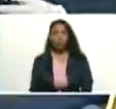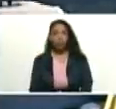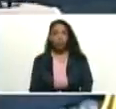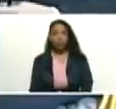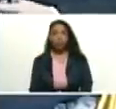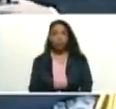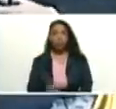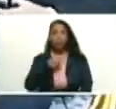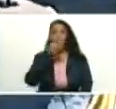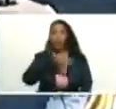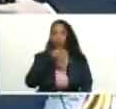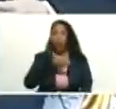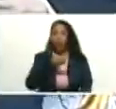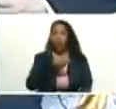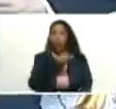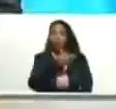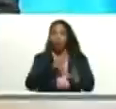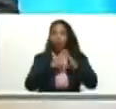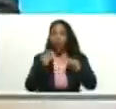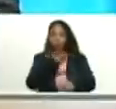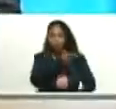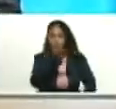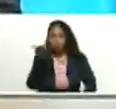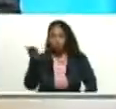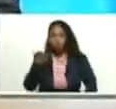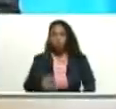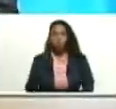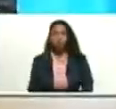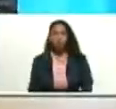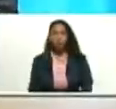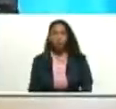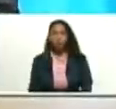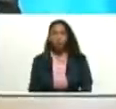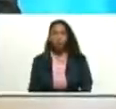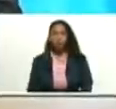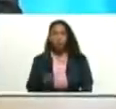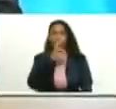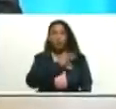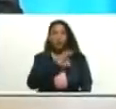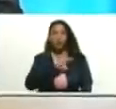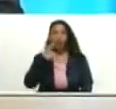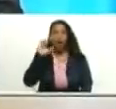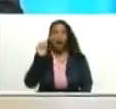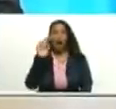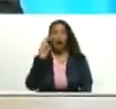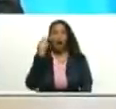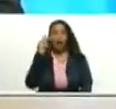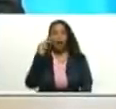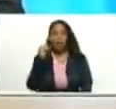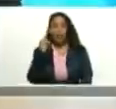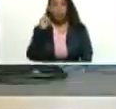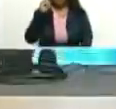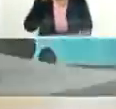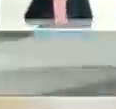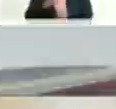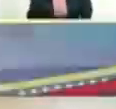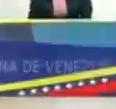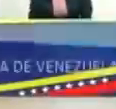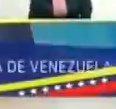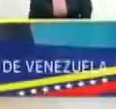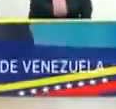Buenas tardes a todos, a todos. Good afternoon. Señor Karim Assad Ahmad Kam,